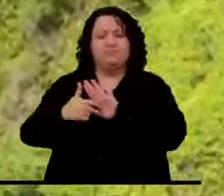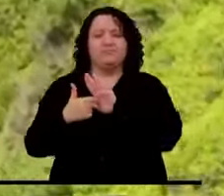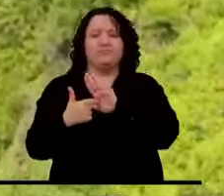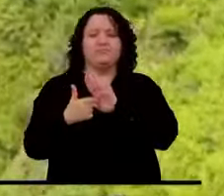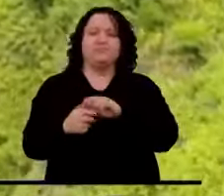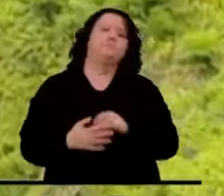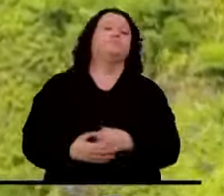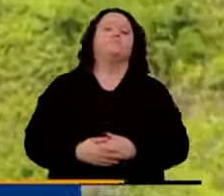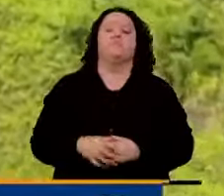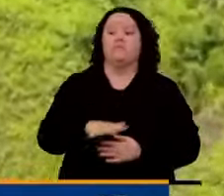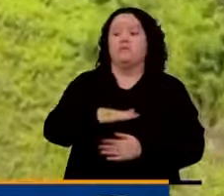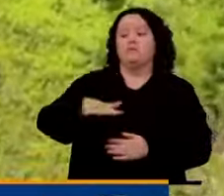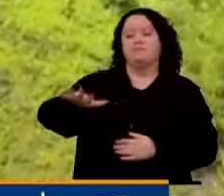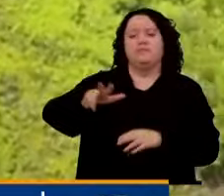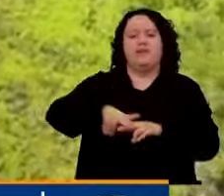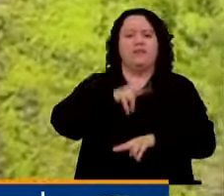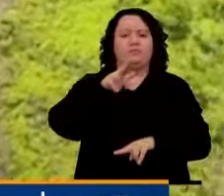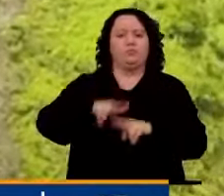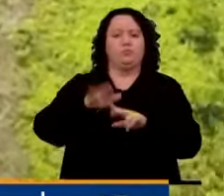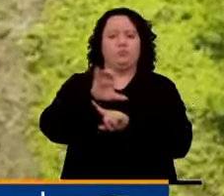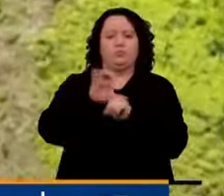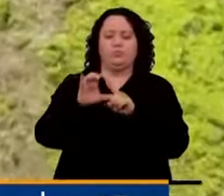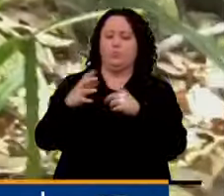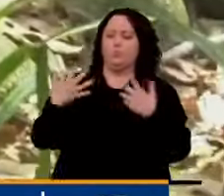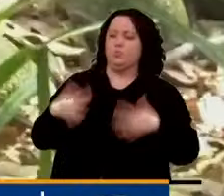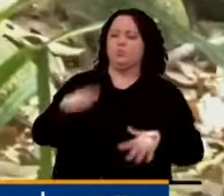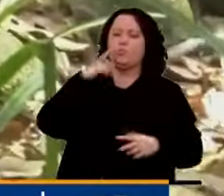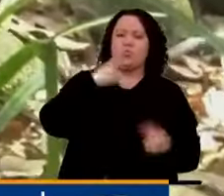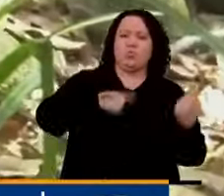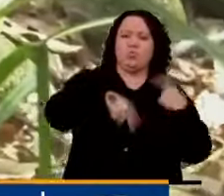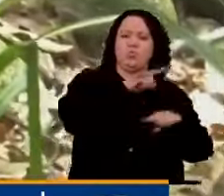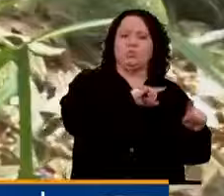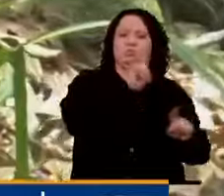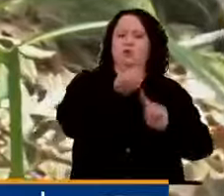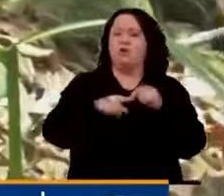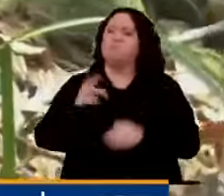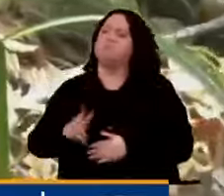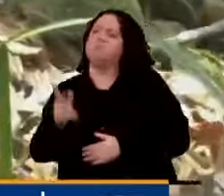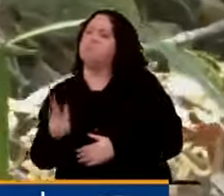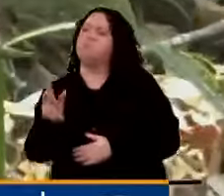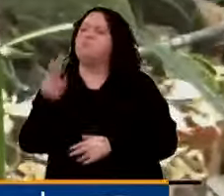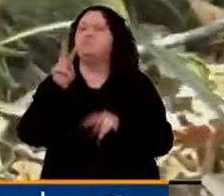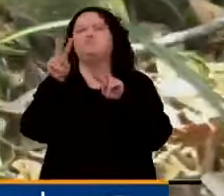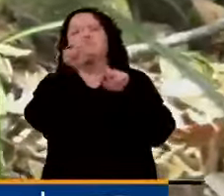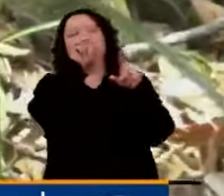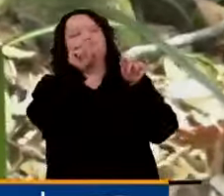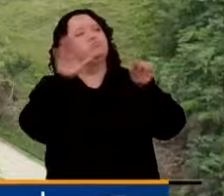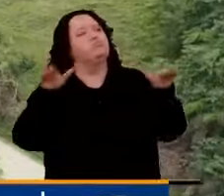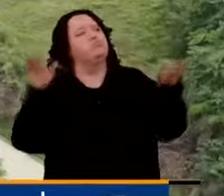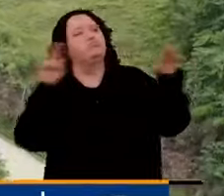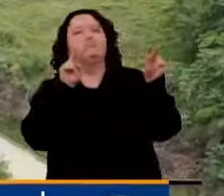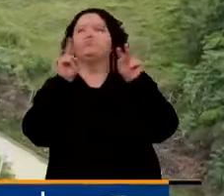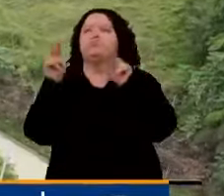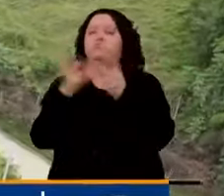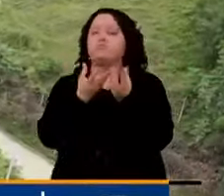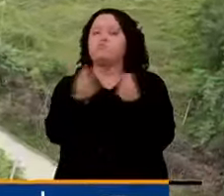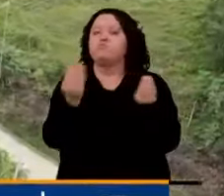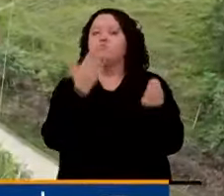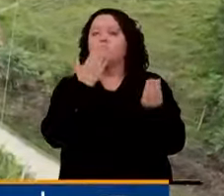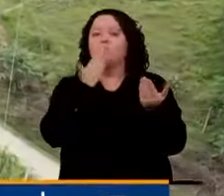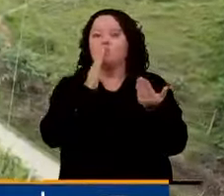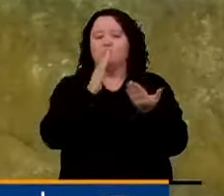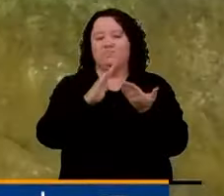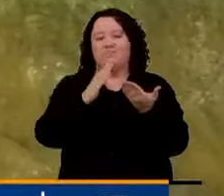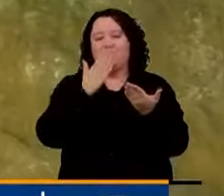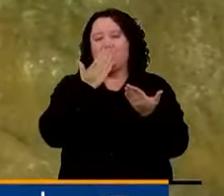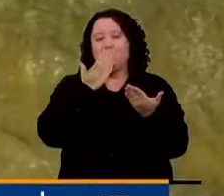Por su riqueza natural y cultural, que les permite a los turistas realizar senderismo, avistamiento de aves y visitar comunidades indígenas que les enseñan